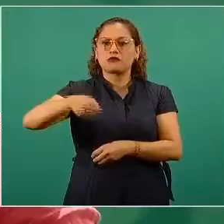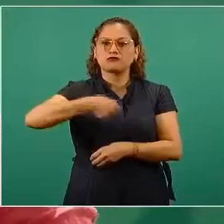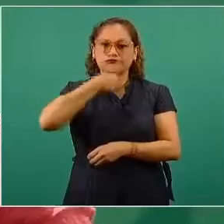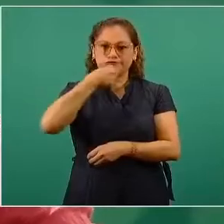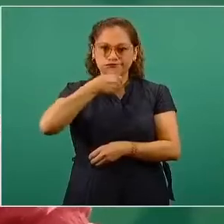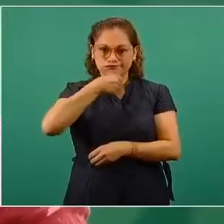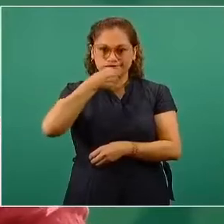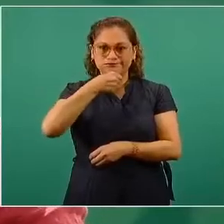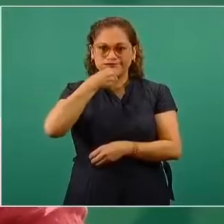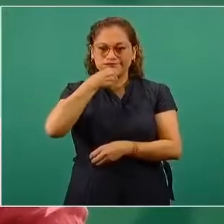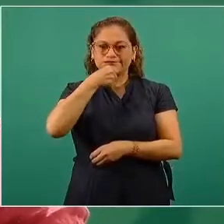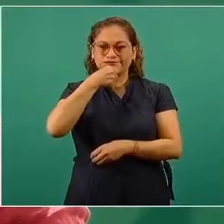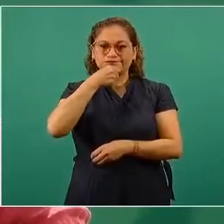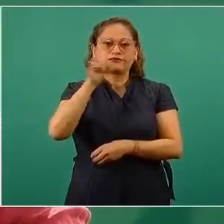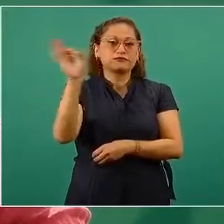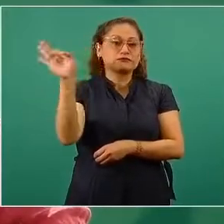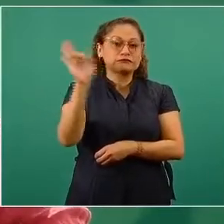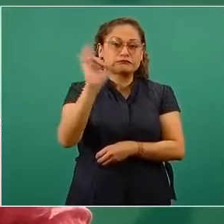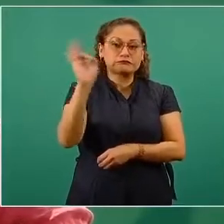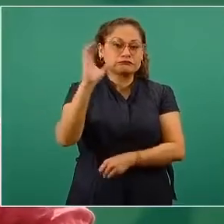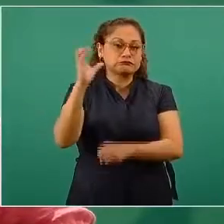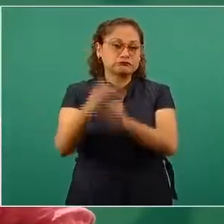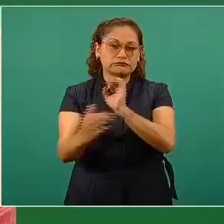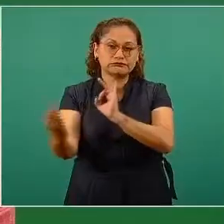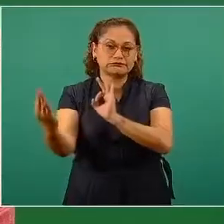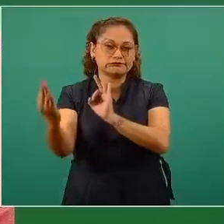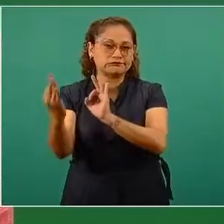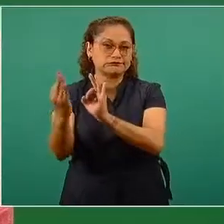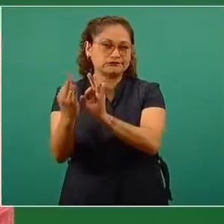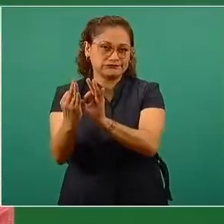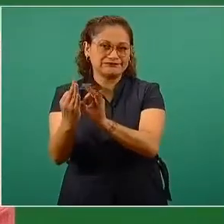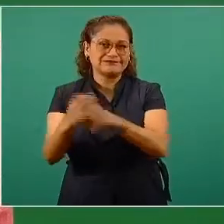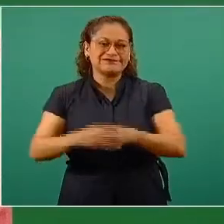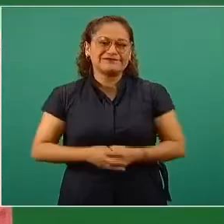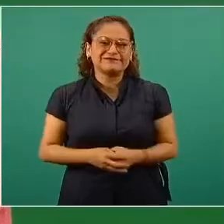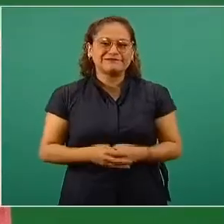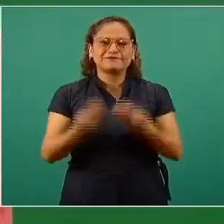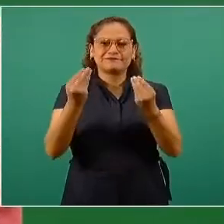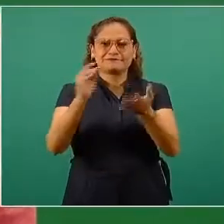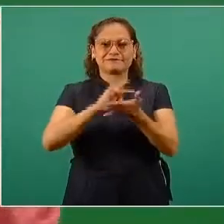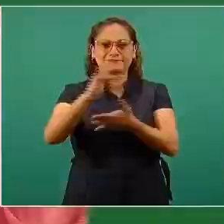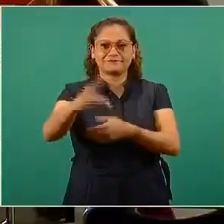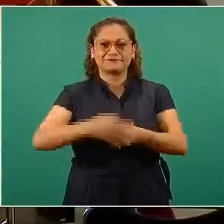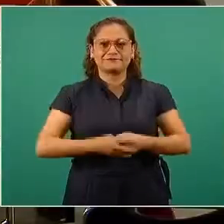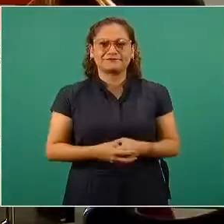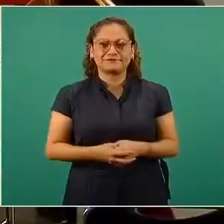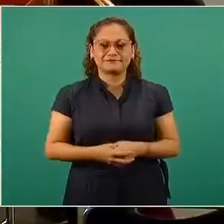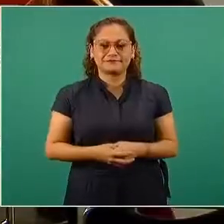posiblemente para terminar muy pronto en lo que sigue de la semana. Muchas gracias.